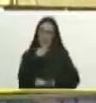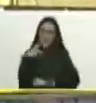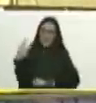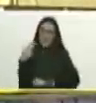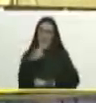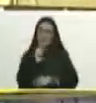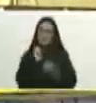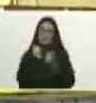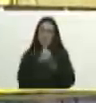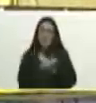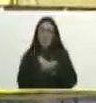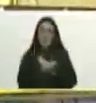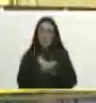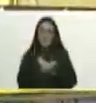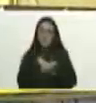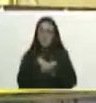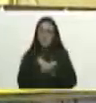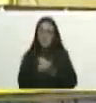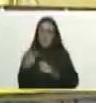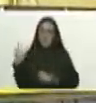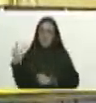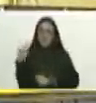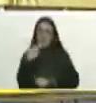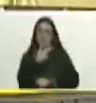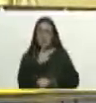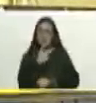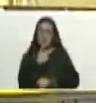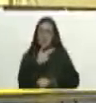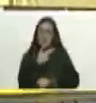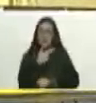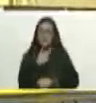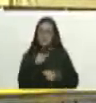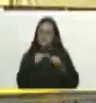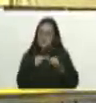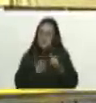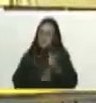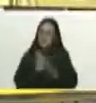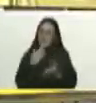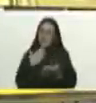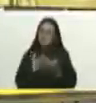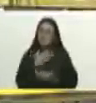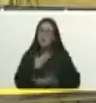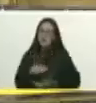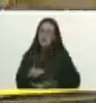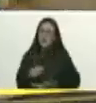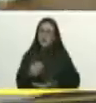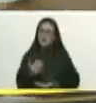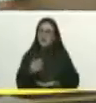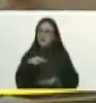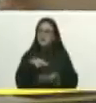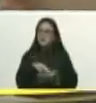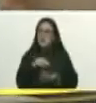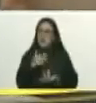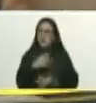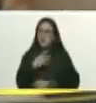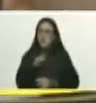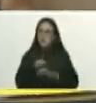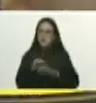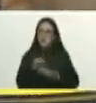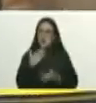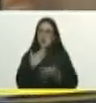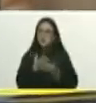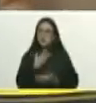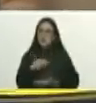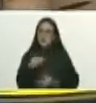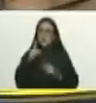que renace, que reverdece, esta Tejería que no se rinde. Gracias, presidente, por poner en pie a nuestro municipio. Gracias, presidente, por